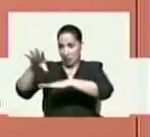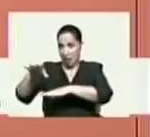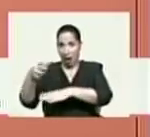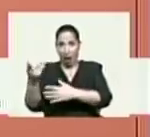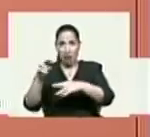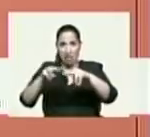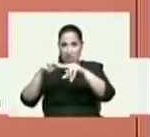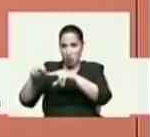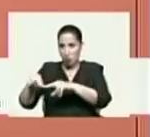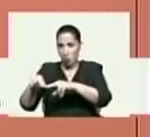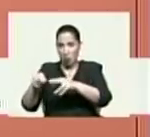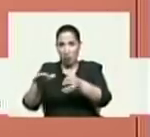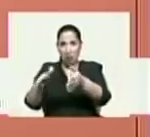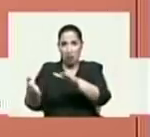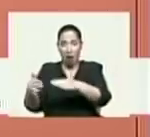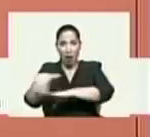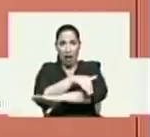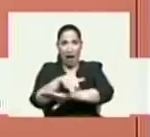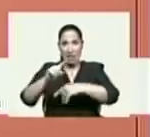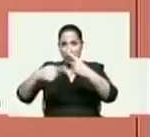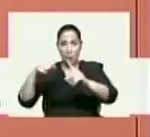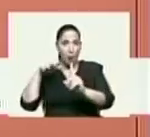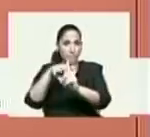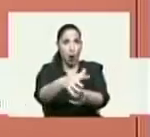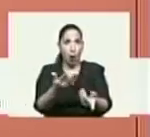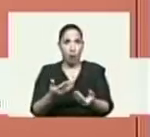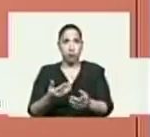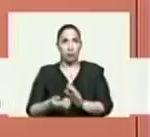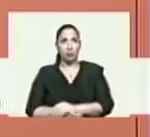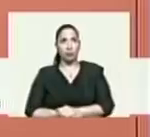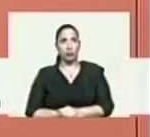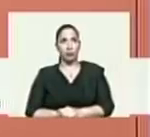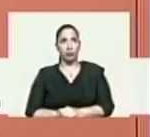tirado, en una calle después de que lo atropella,